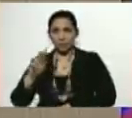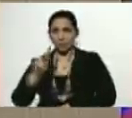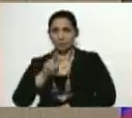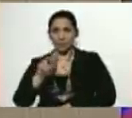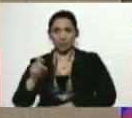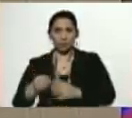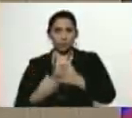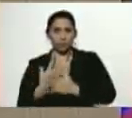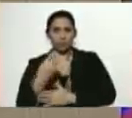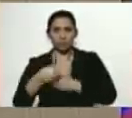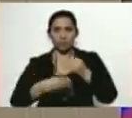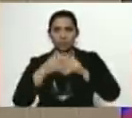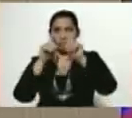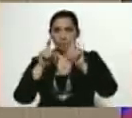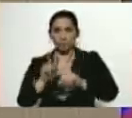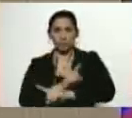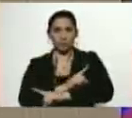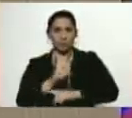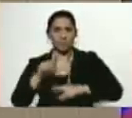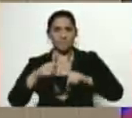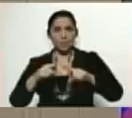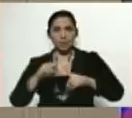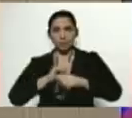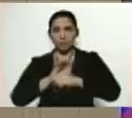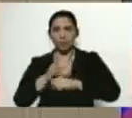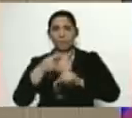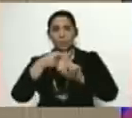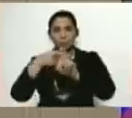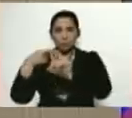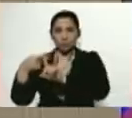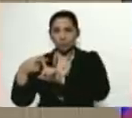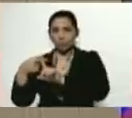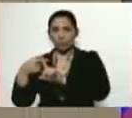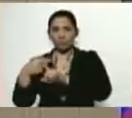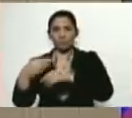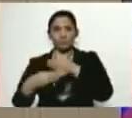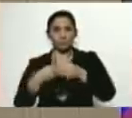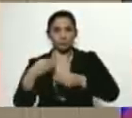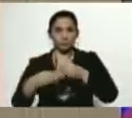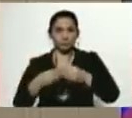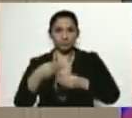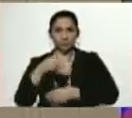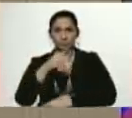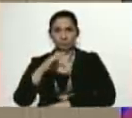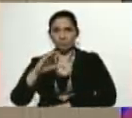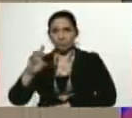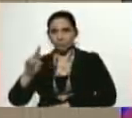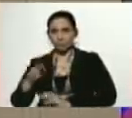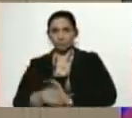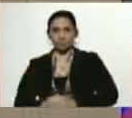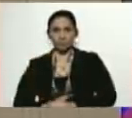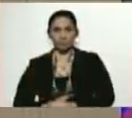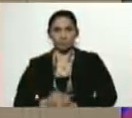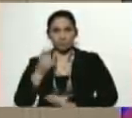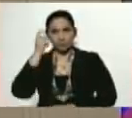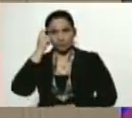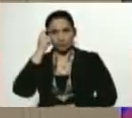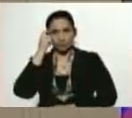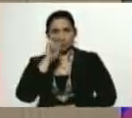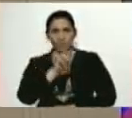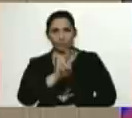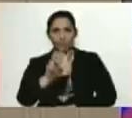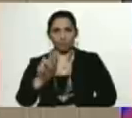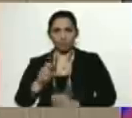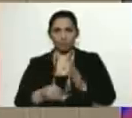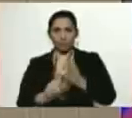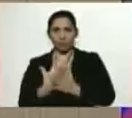le hizo la prueba rápida para COVID-19, dio positiva. Se le hizo PCR el día 21